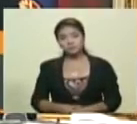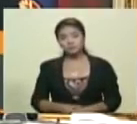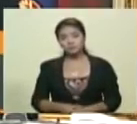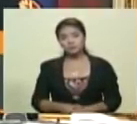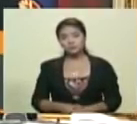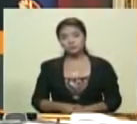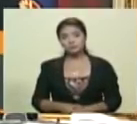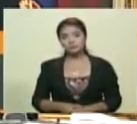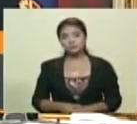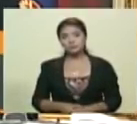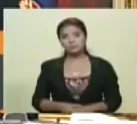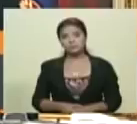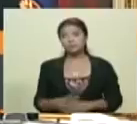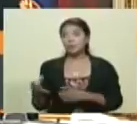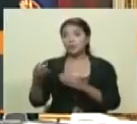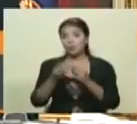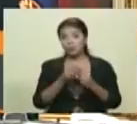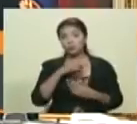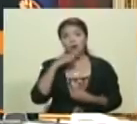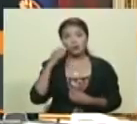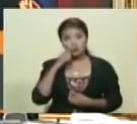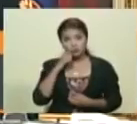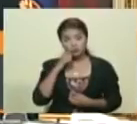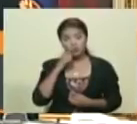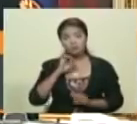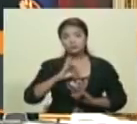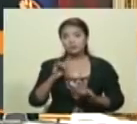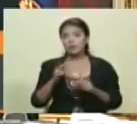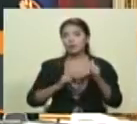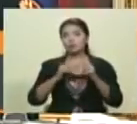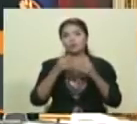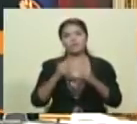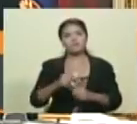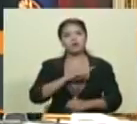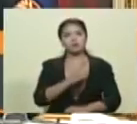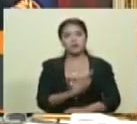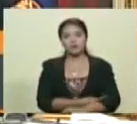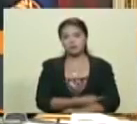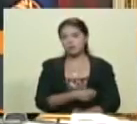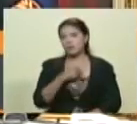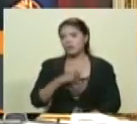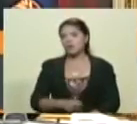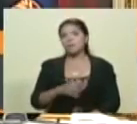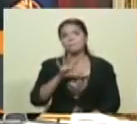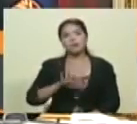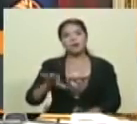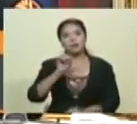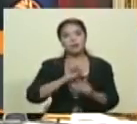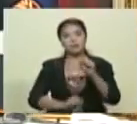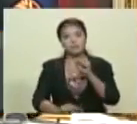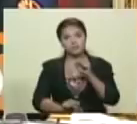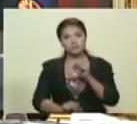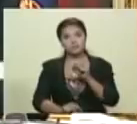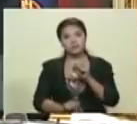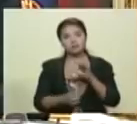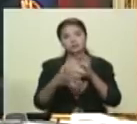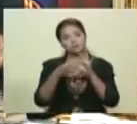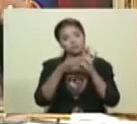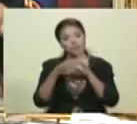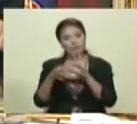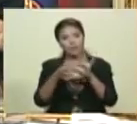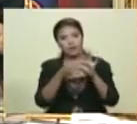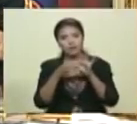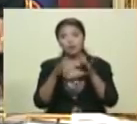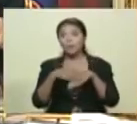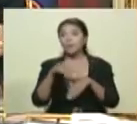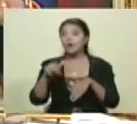antemano, junto a Rusia, ha construido una fortaleza para nuestra defensa soberana. Porque